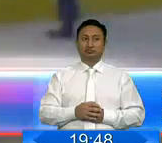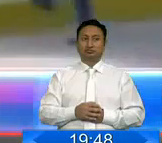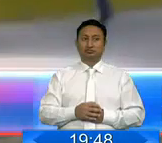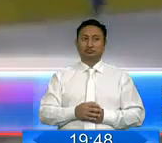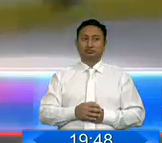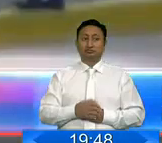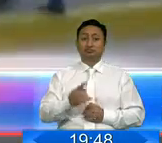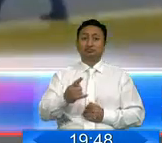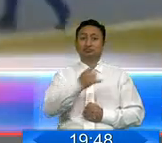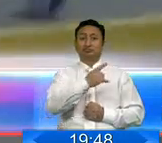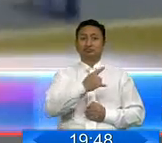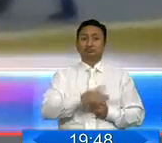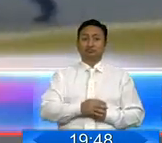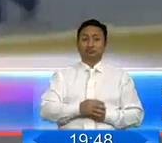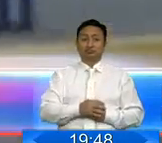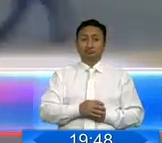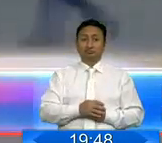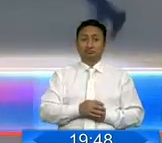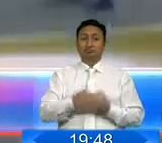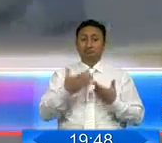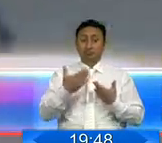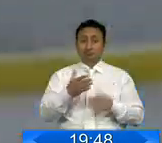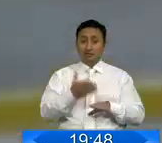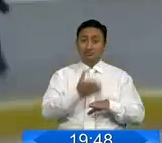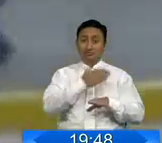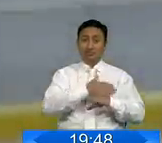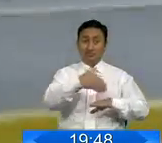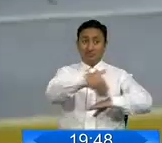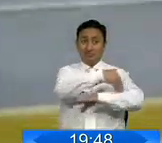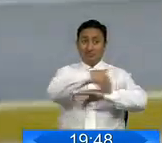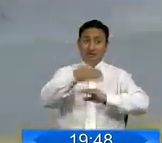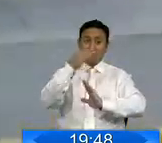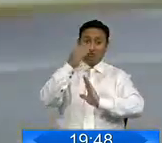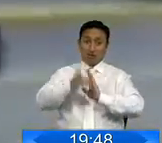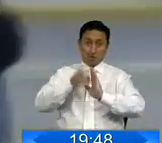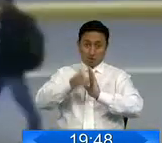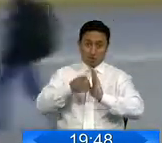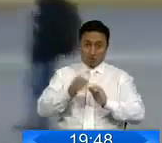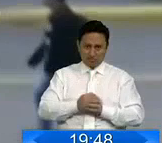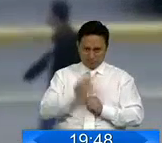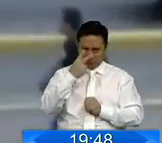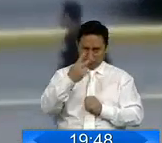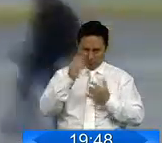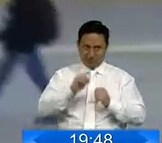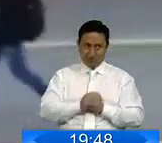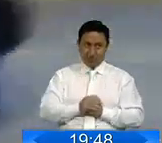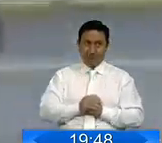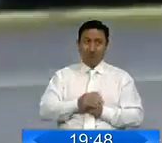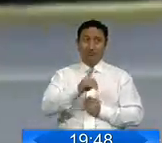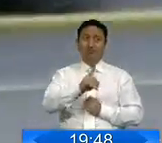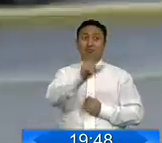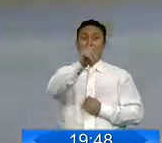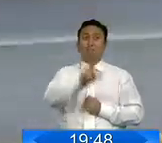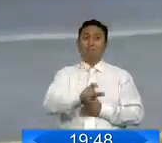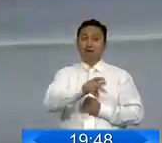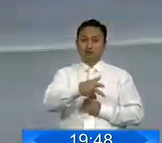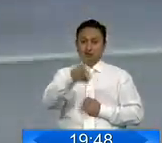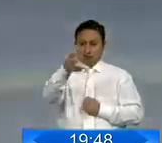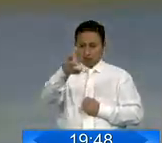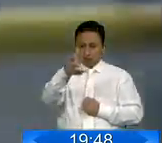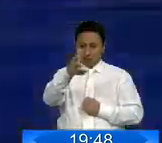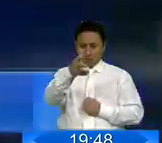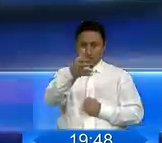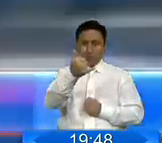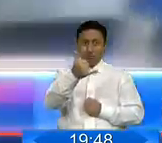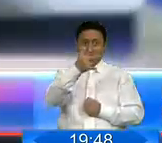Que este tipo de acontecimientos se venían repitiendo en la vía Daule. Es por ello que uno de los habitantes de la zona se dedicó